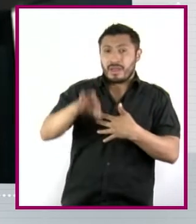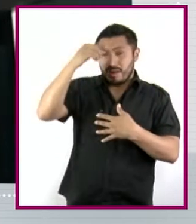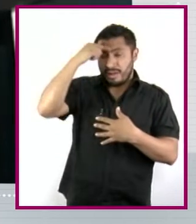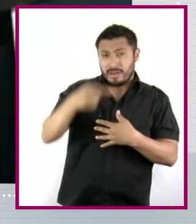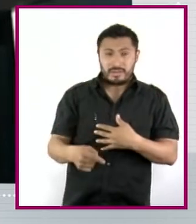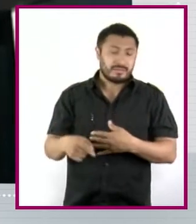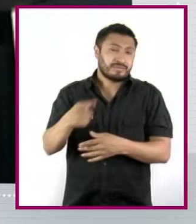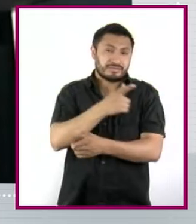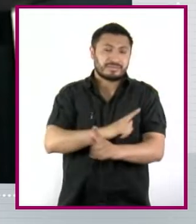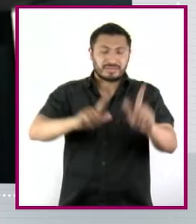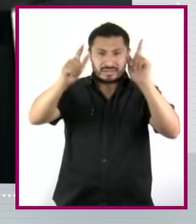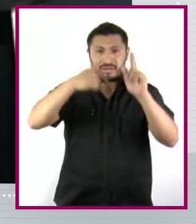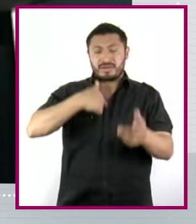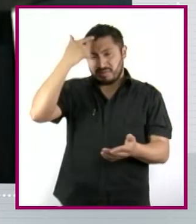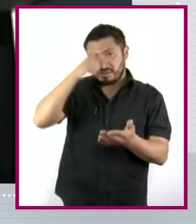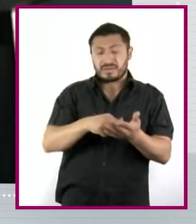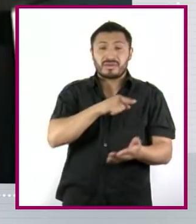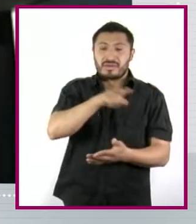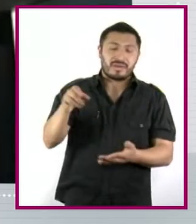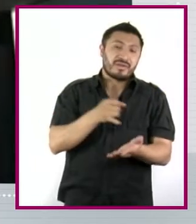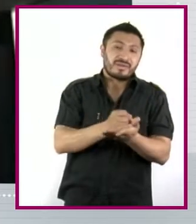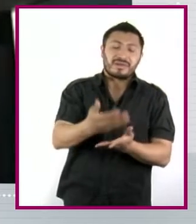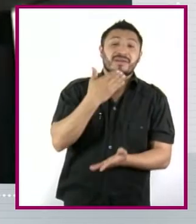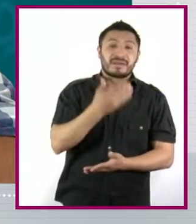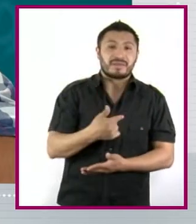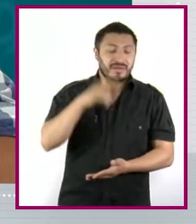a tomar la decisión correcta. Espero que así sea.